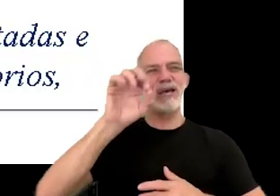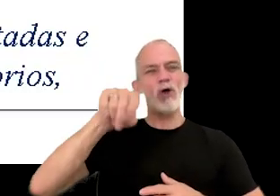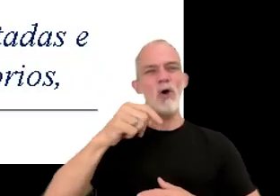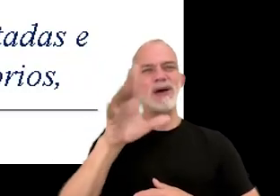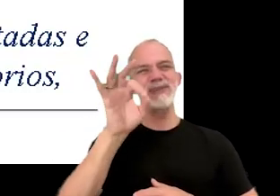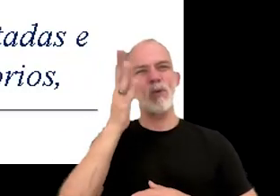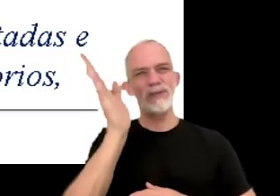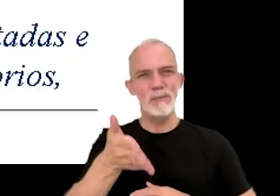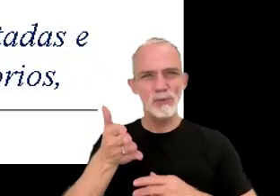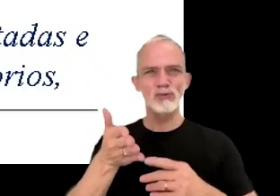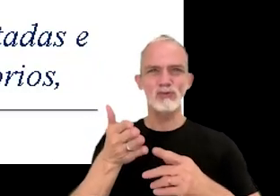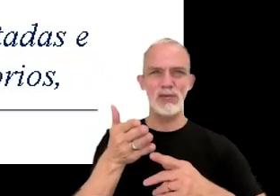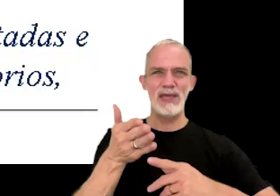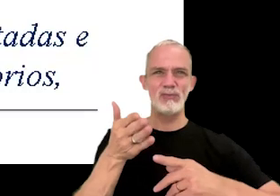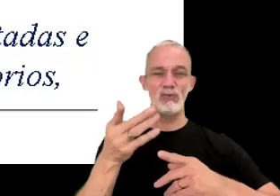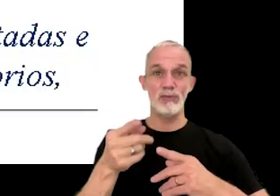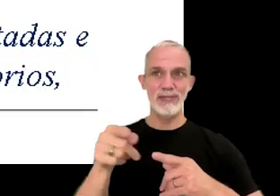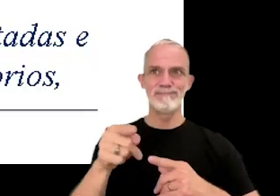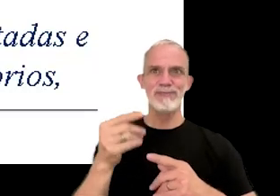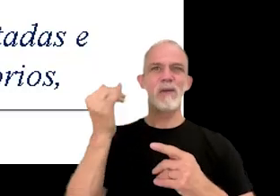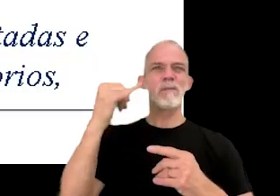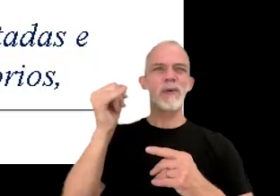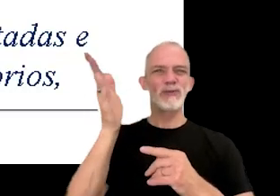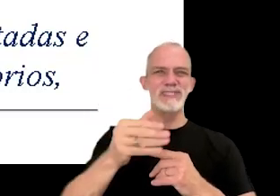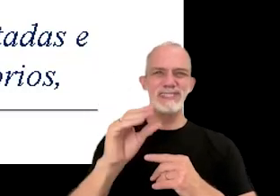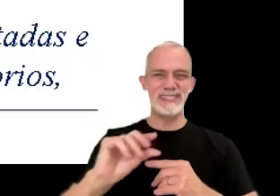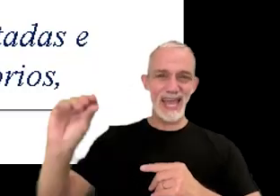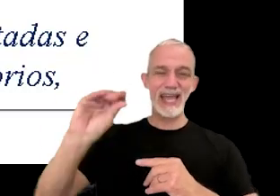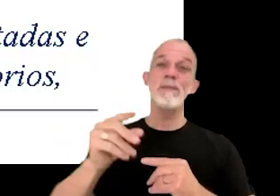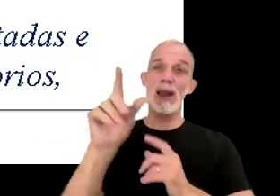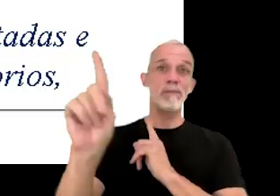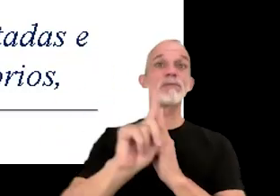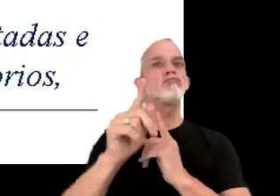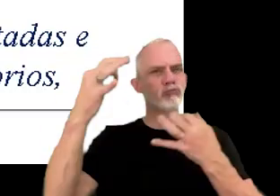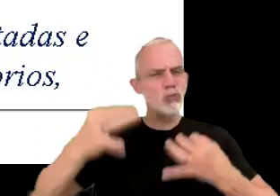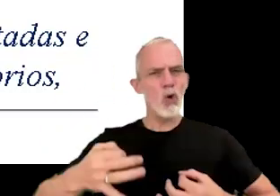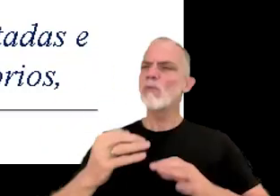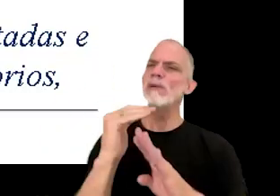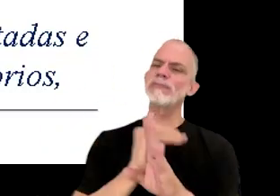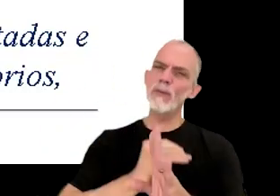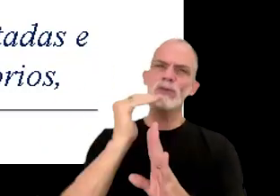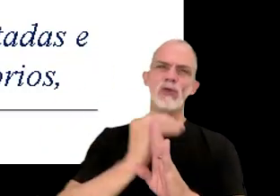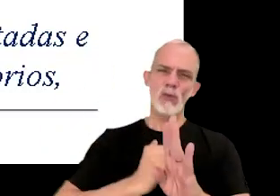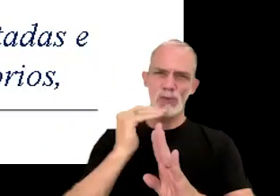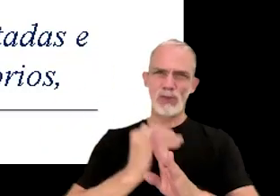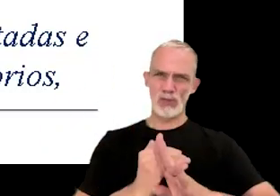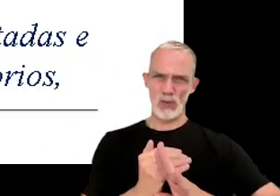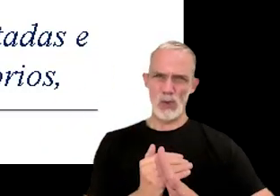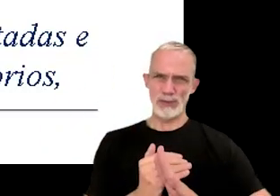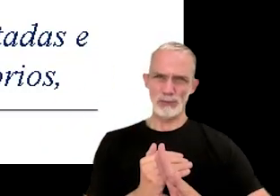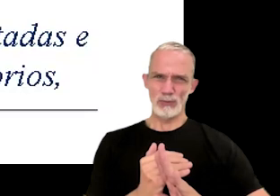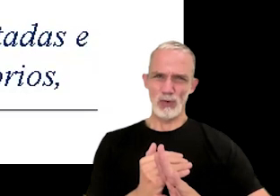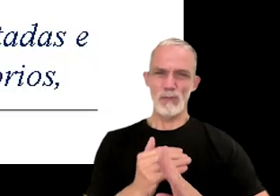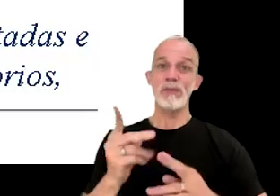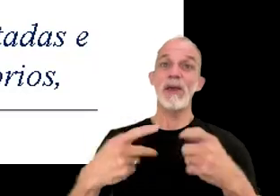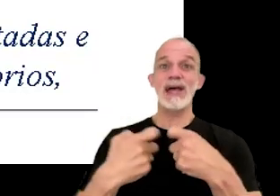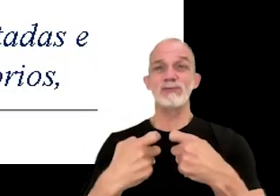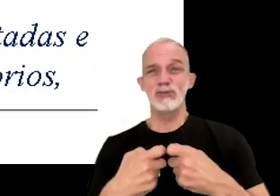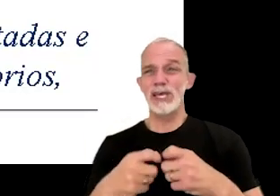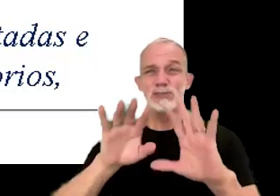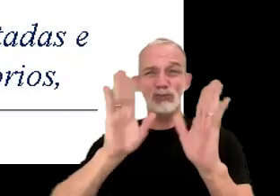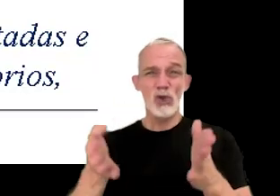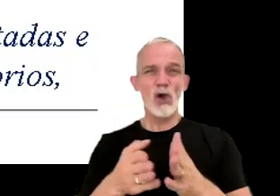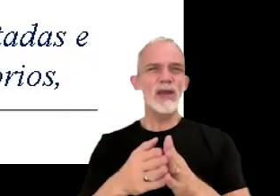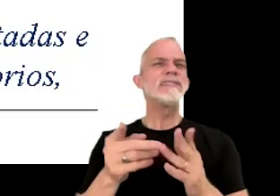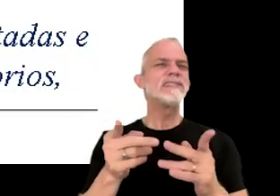puntos de la respectiva alícuota para los cumplidores por acciones y participaciones societarias. La reducción